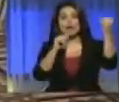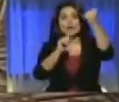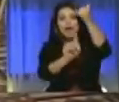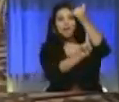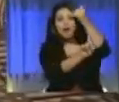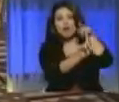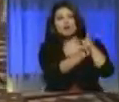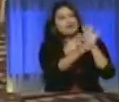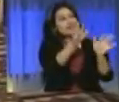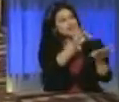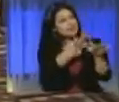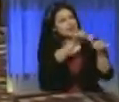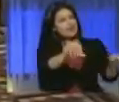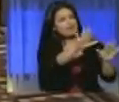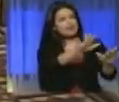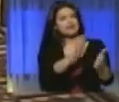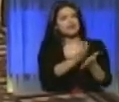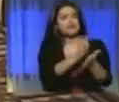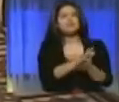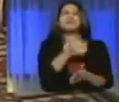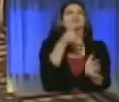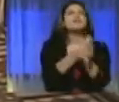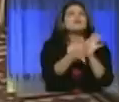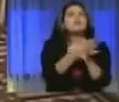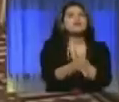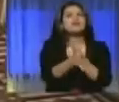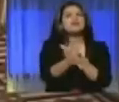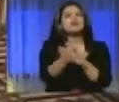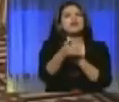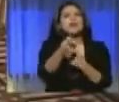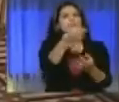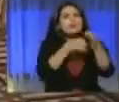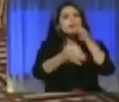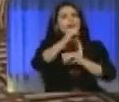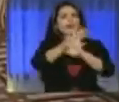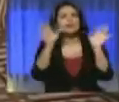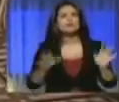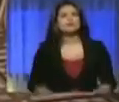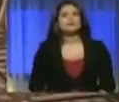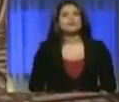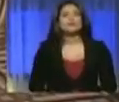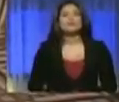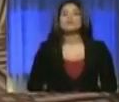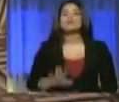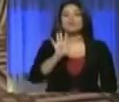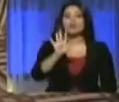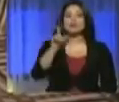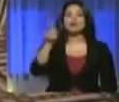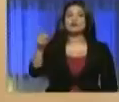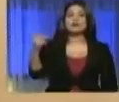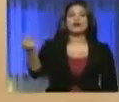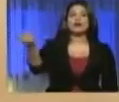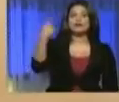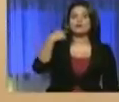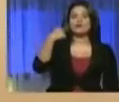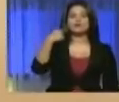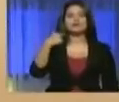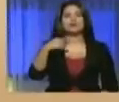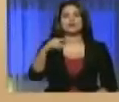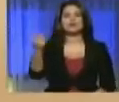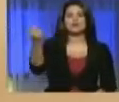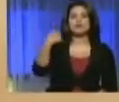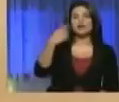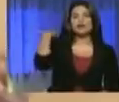al lado de la grúa. ¿Qué es la misión Robinson Digital, Luis José? Una instrucción que usted dio el 27 de junio, Día de